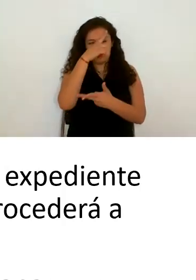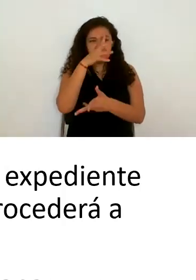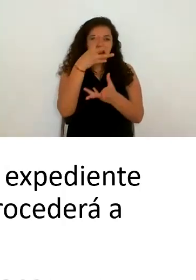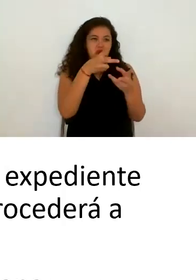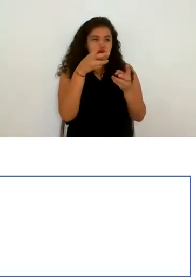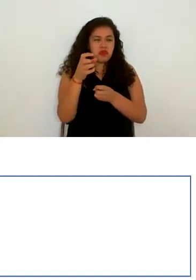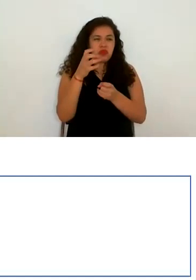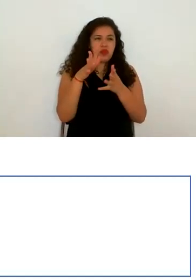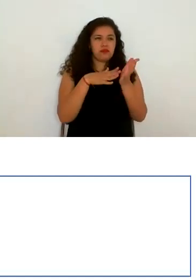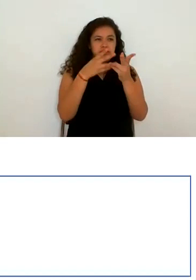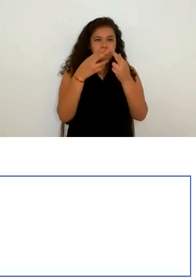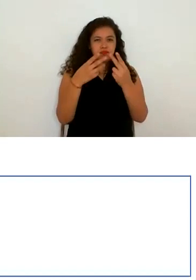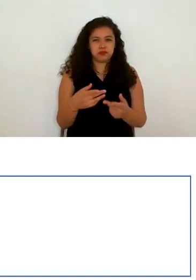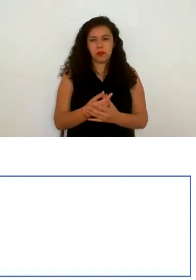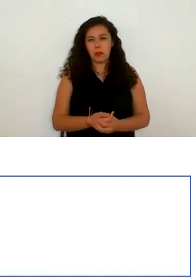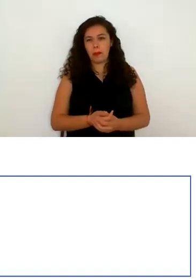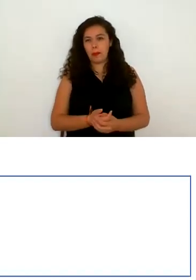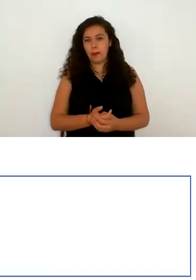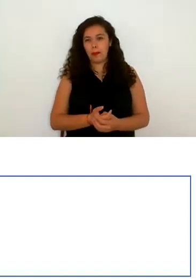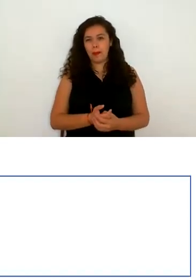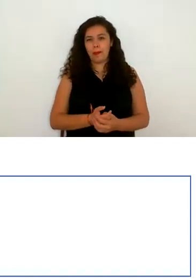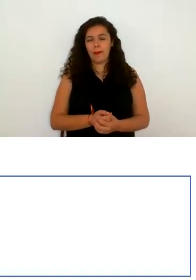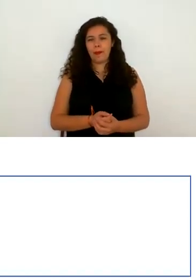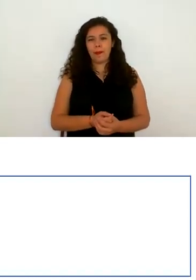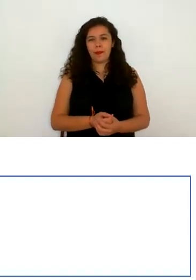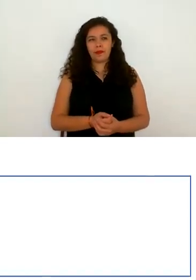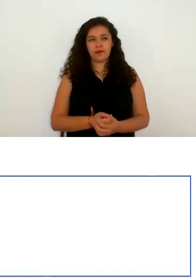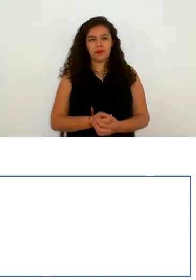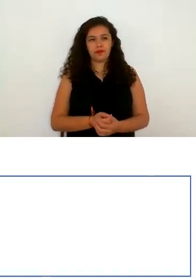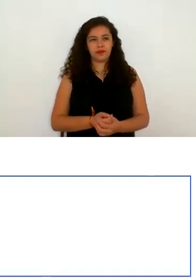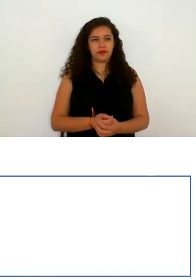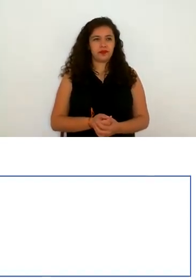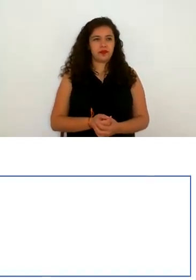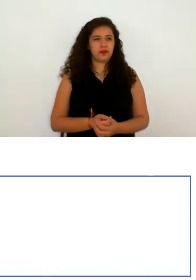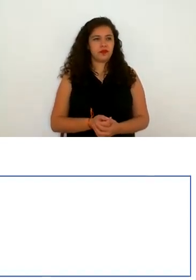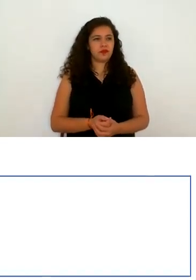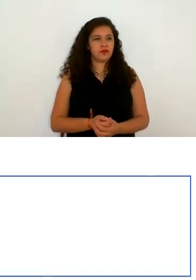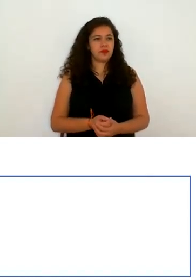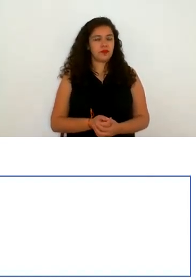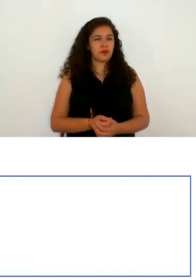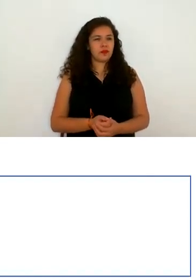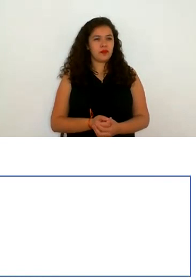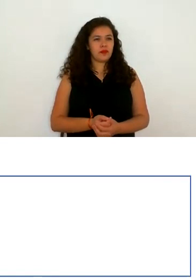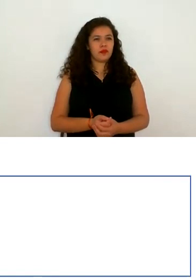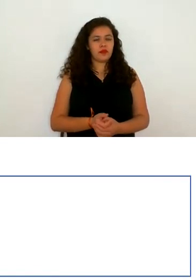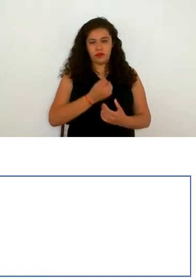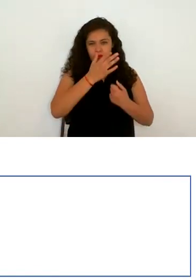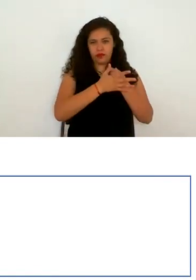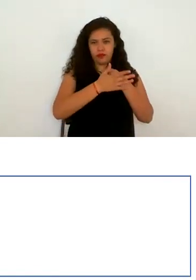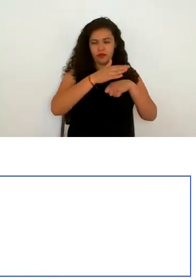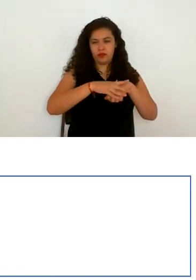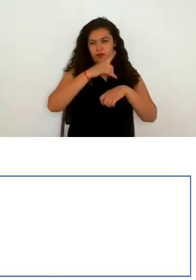los expedientes. Bueno, Indicaciones adicionales que nos hacen